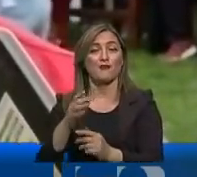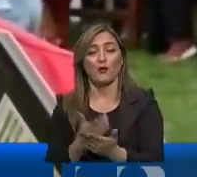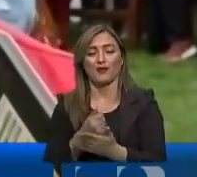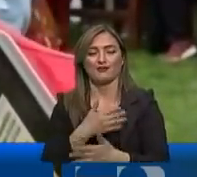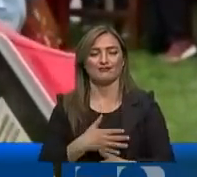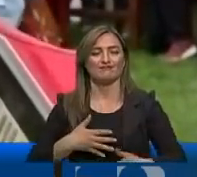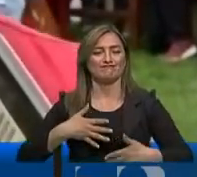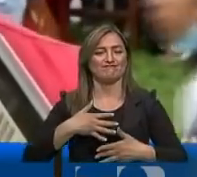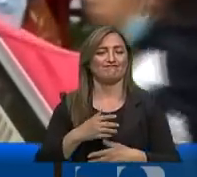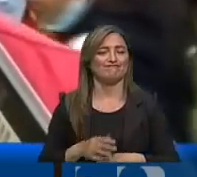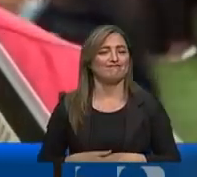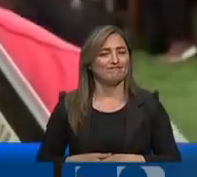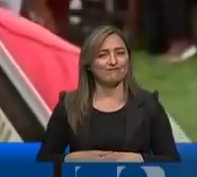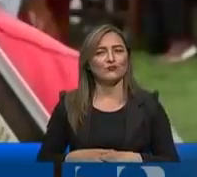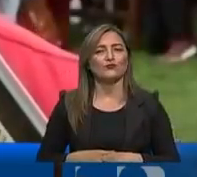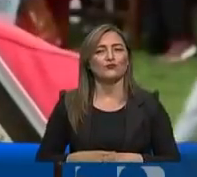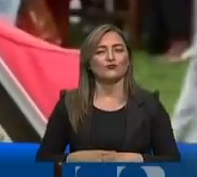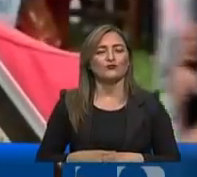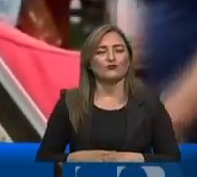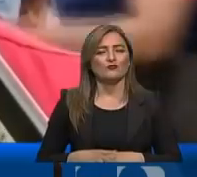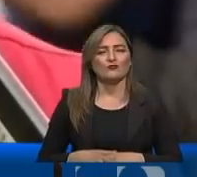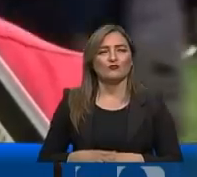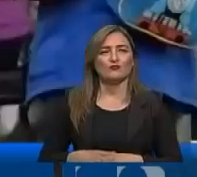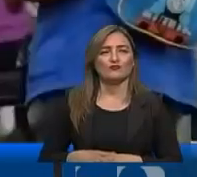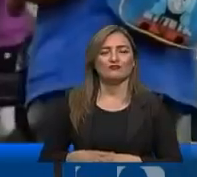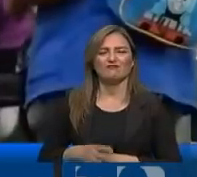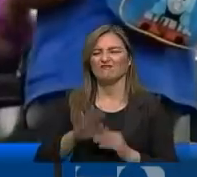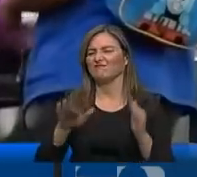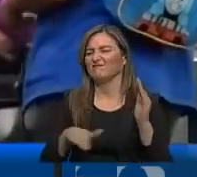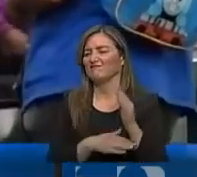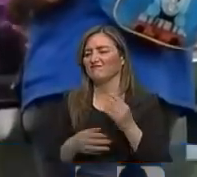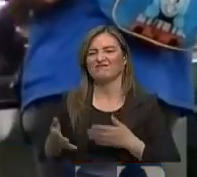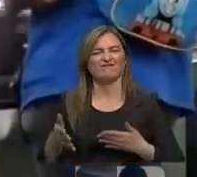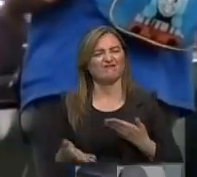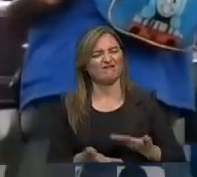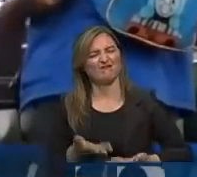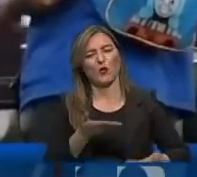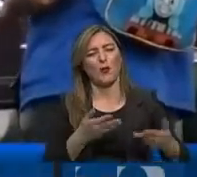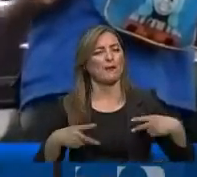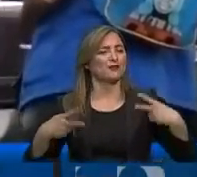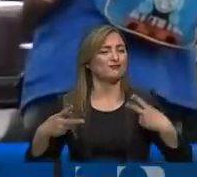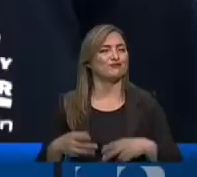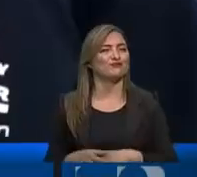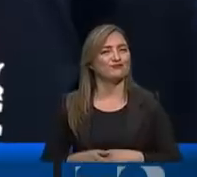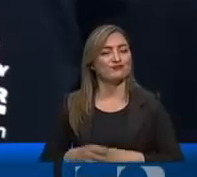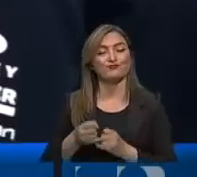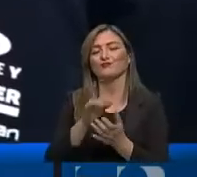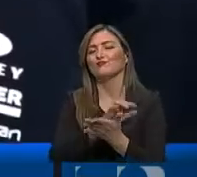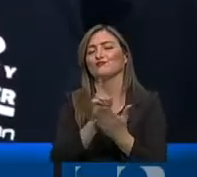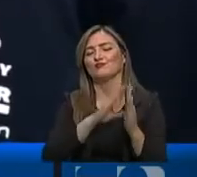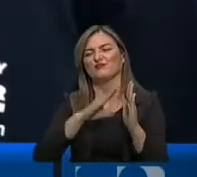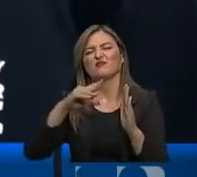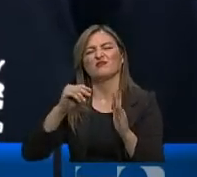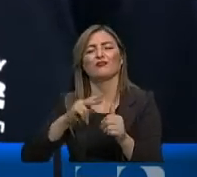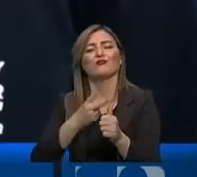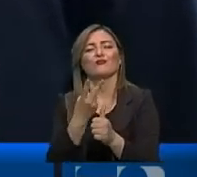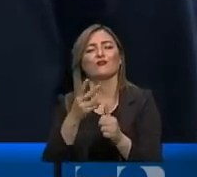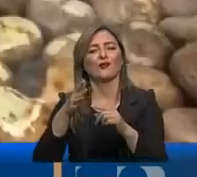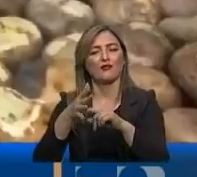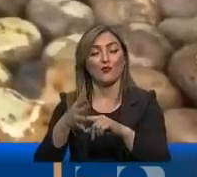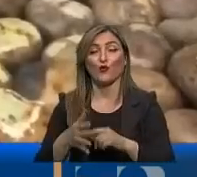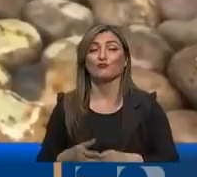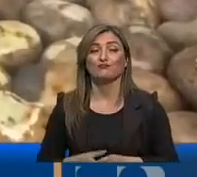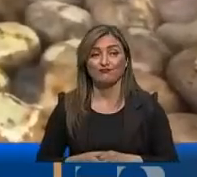podamos disfrutar de ellos y poder convivir en el espacio durante todo el día. Para este fin de semana se replica la segunda edición de esta